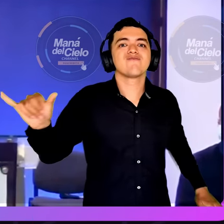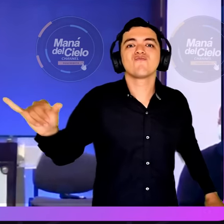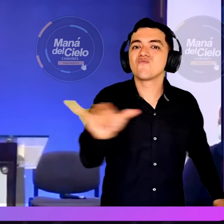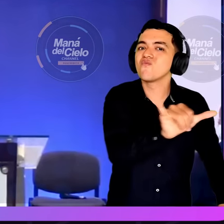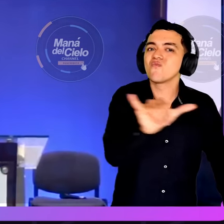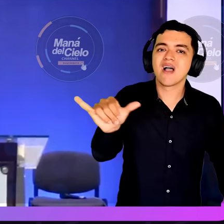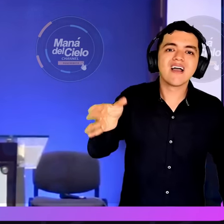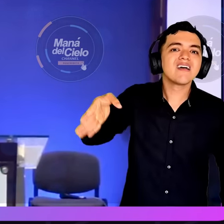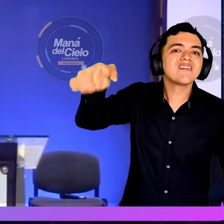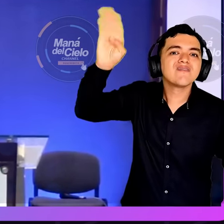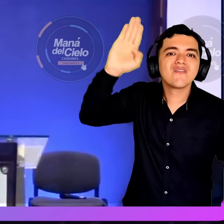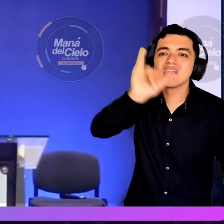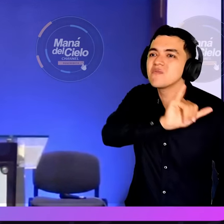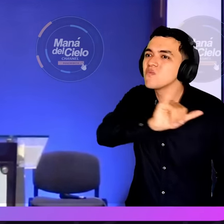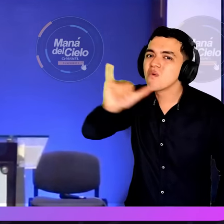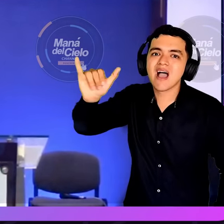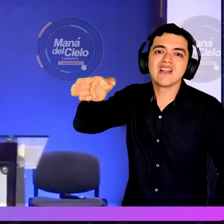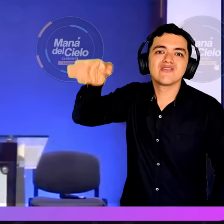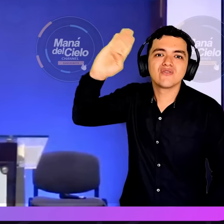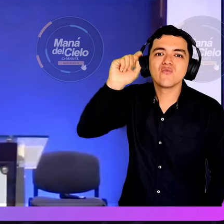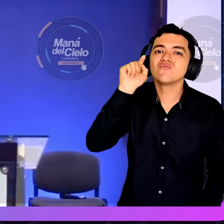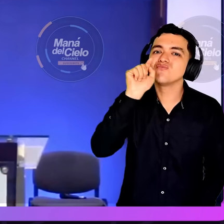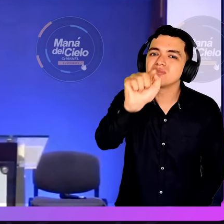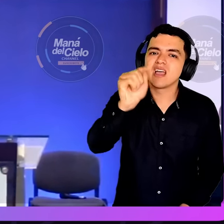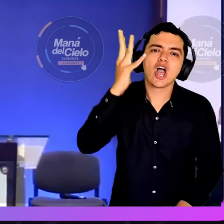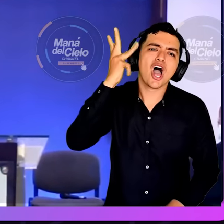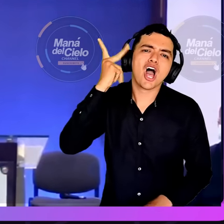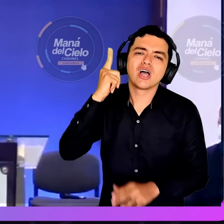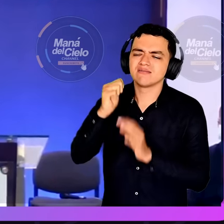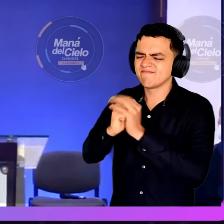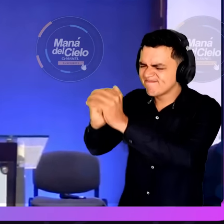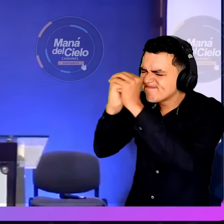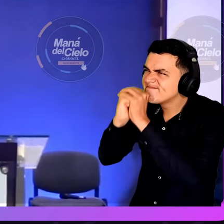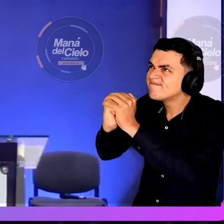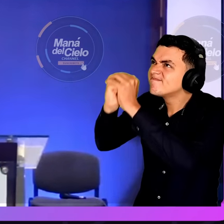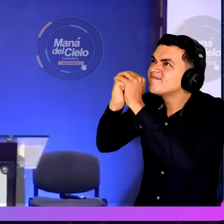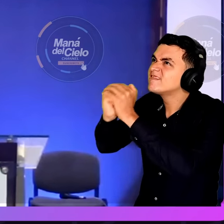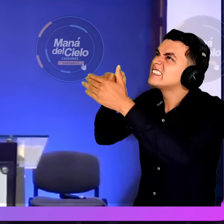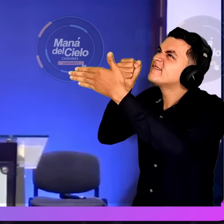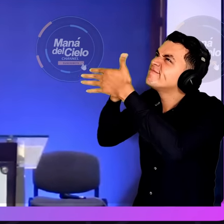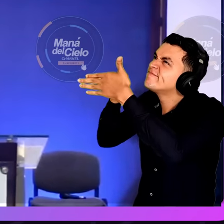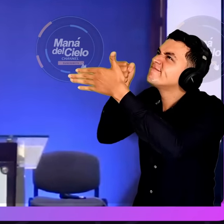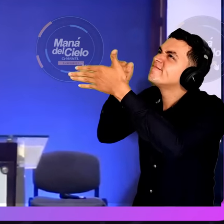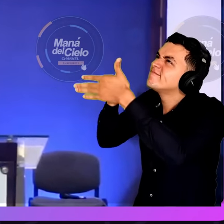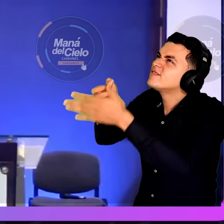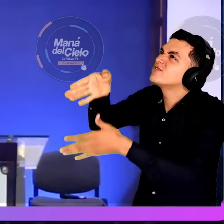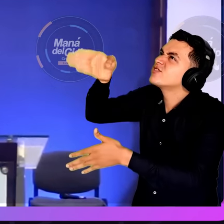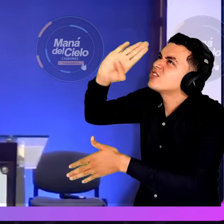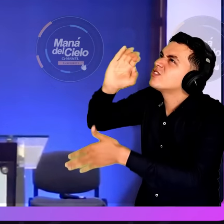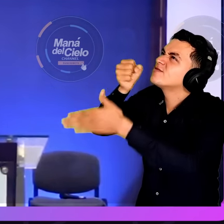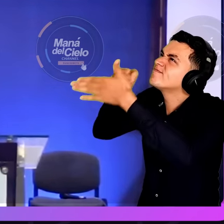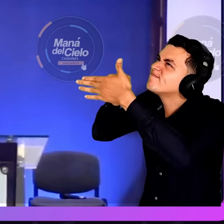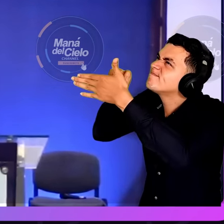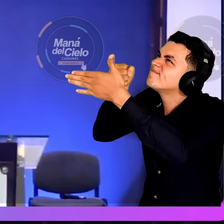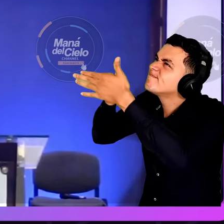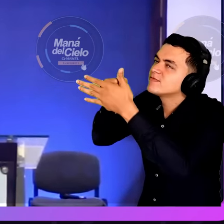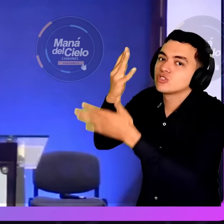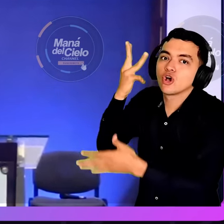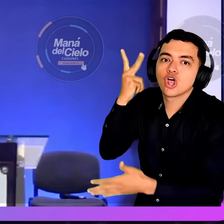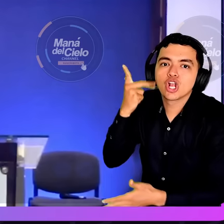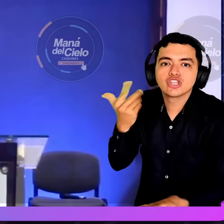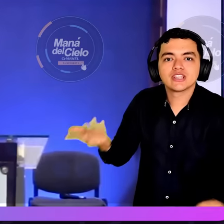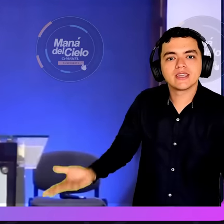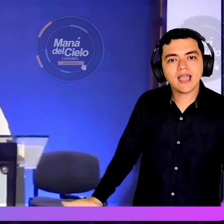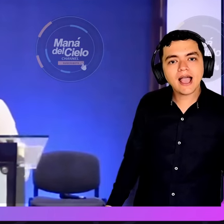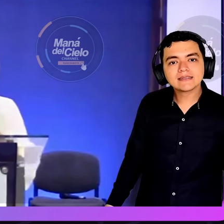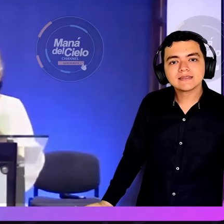oración, porque perseveró o en la súplica: hazme justicia, hazme justicia, hazme justicia, hazme justicia. Y el Señor aprovecha esta escritura para